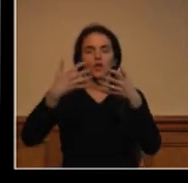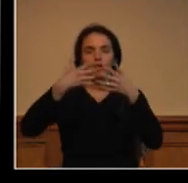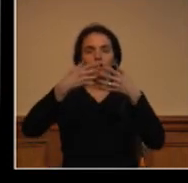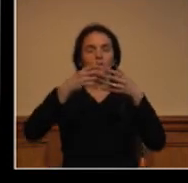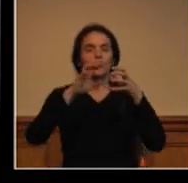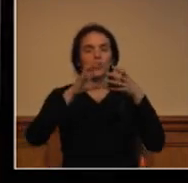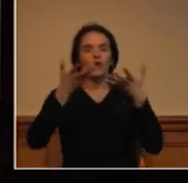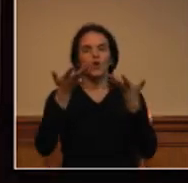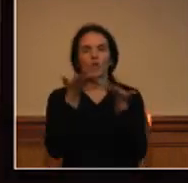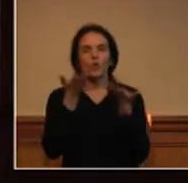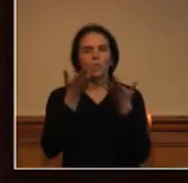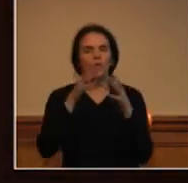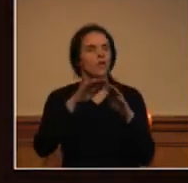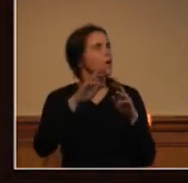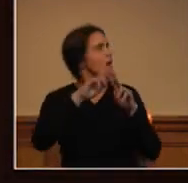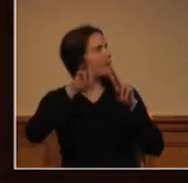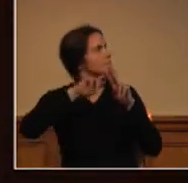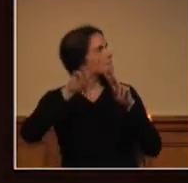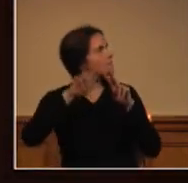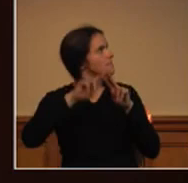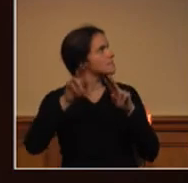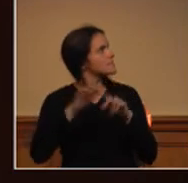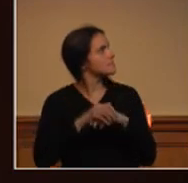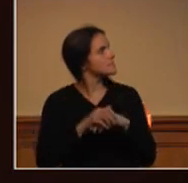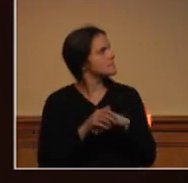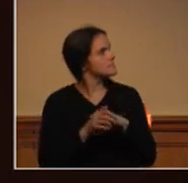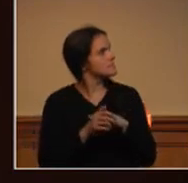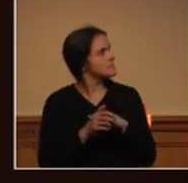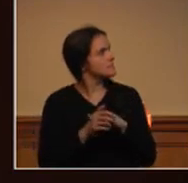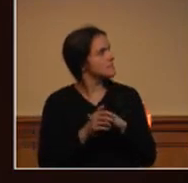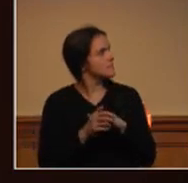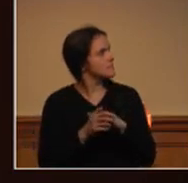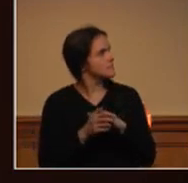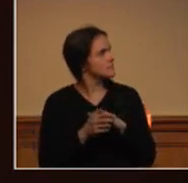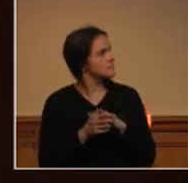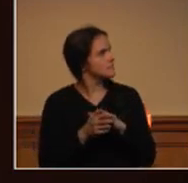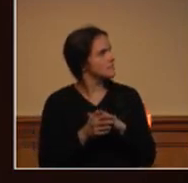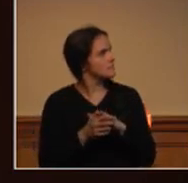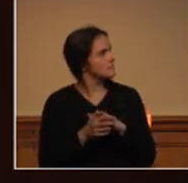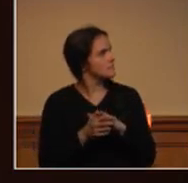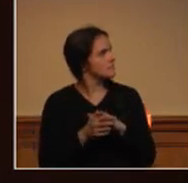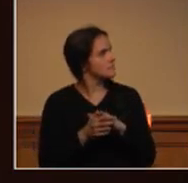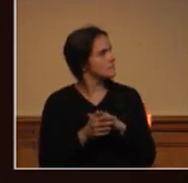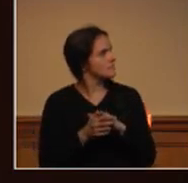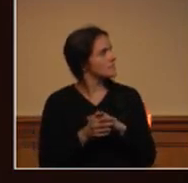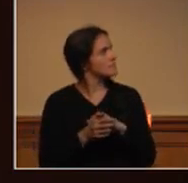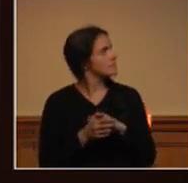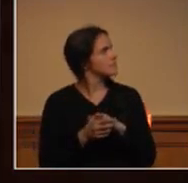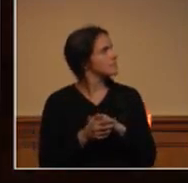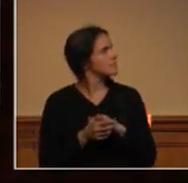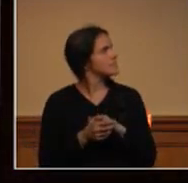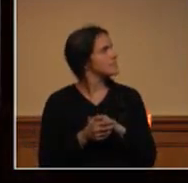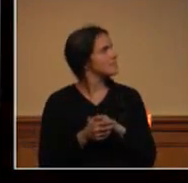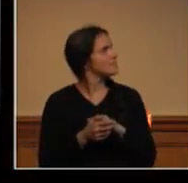la mesita. Nosotros podemos... No sé si me escuchan atrás con... ¿Sí? Ya.